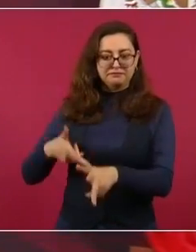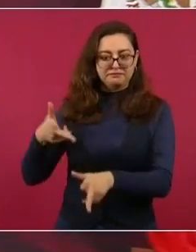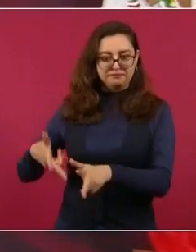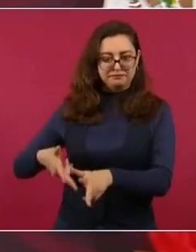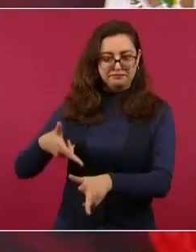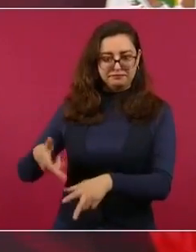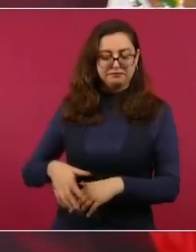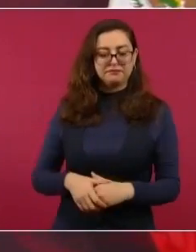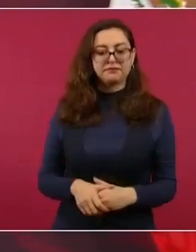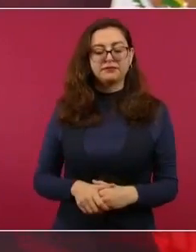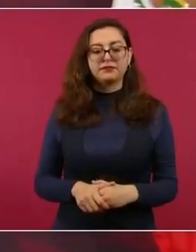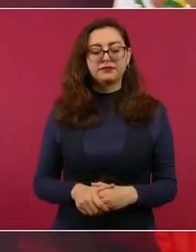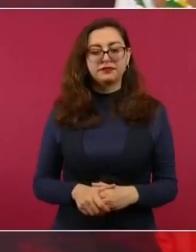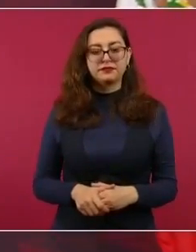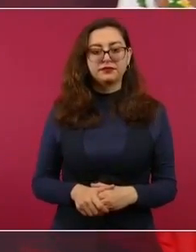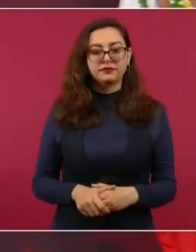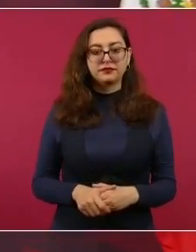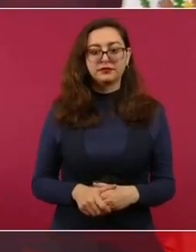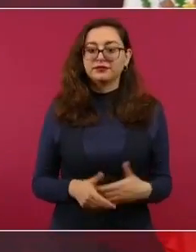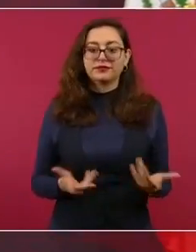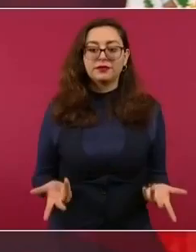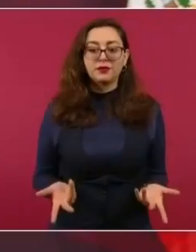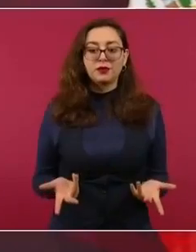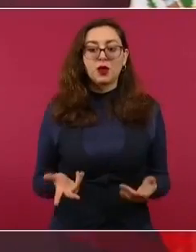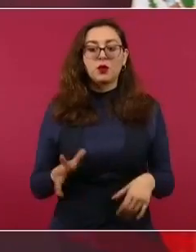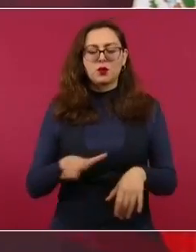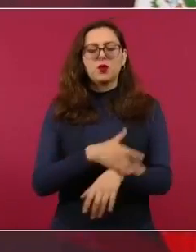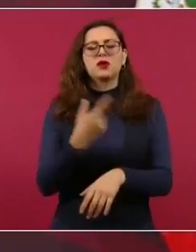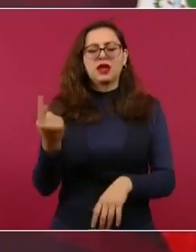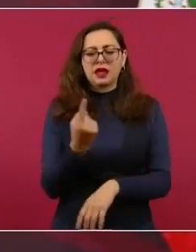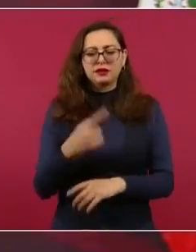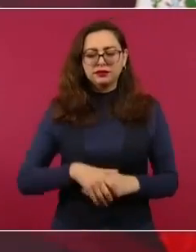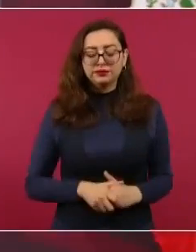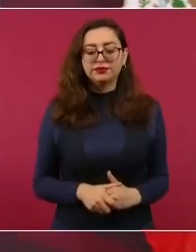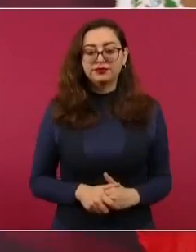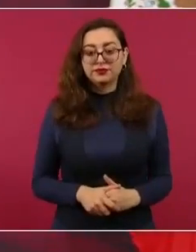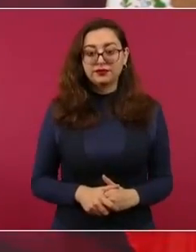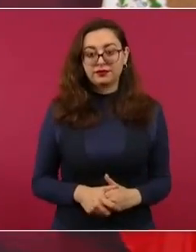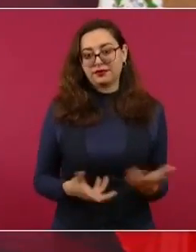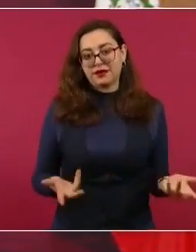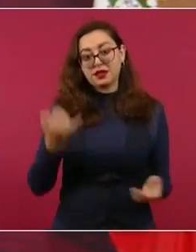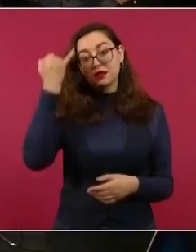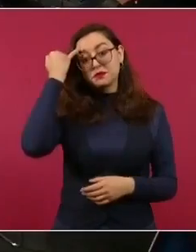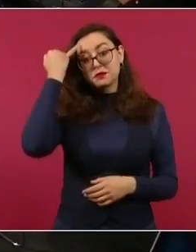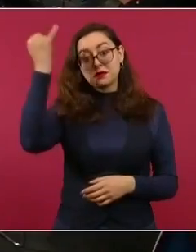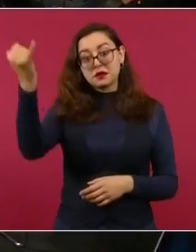porque no puede haber una obra tan